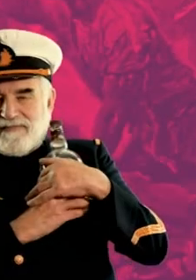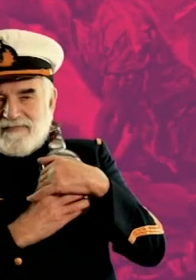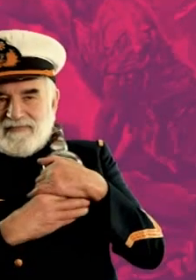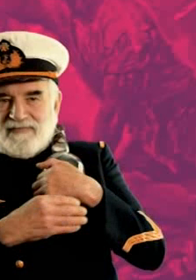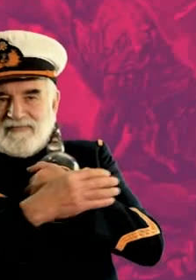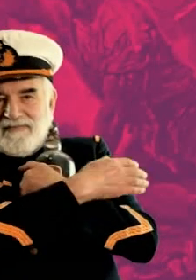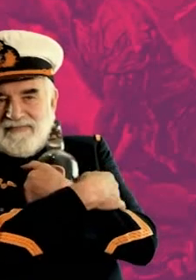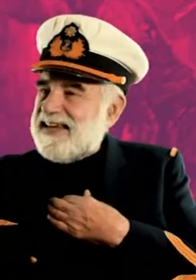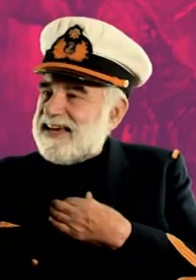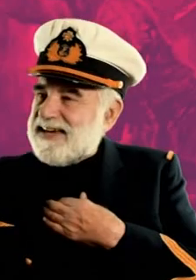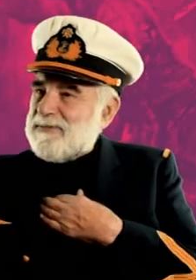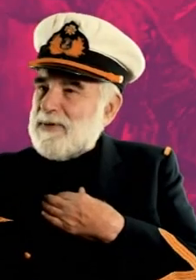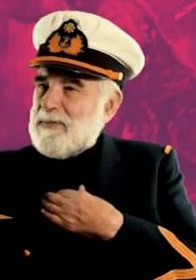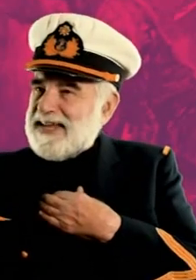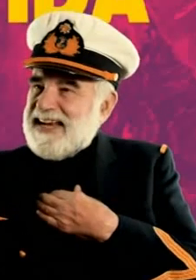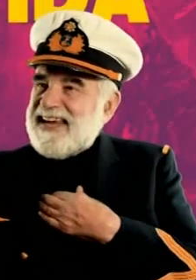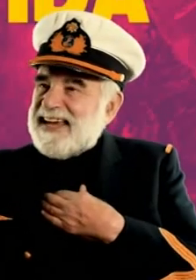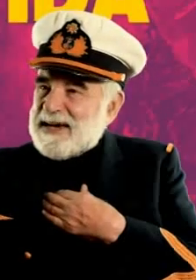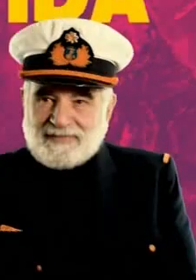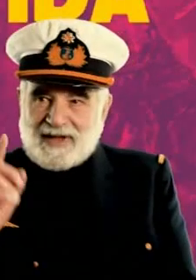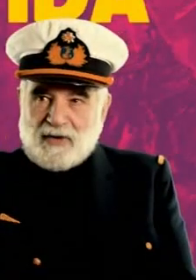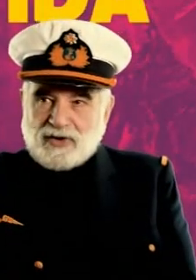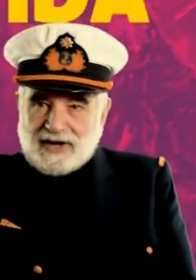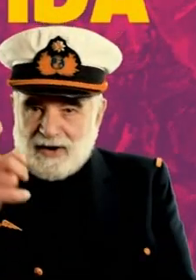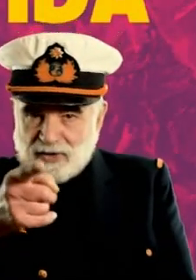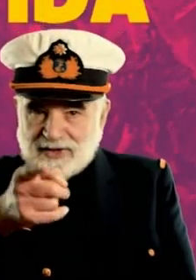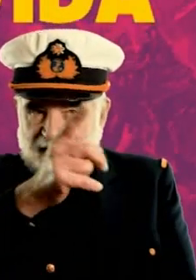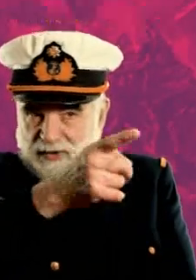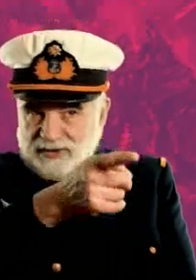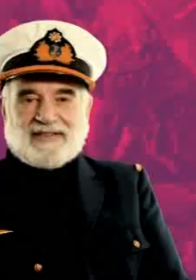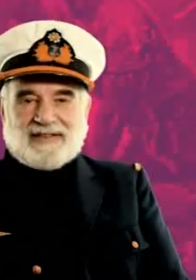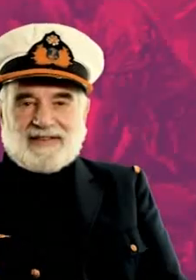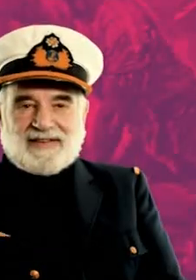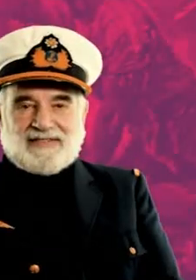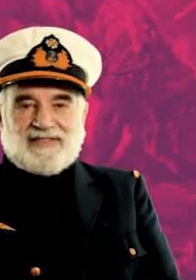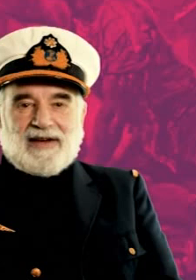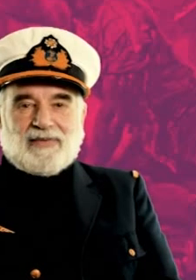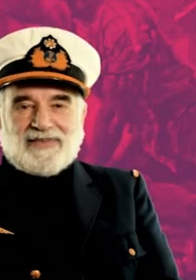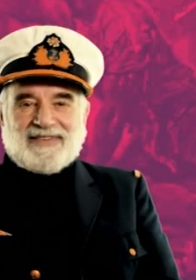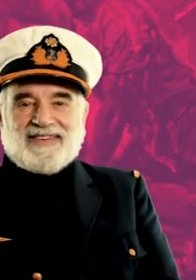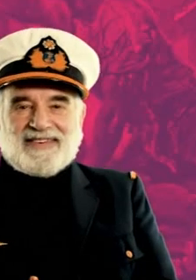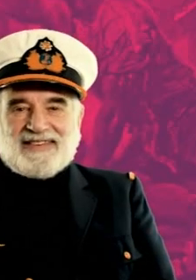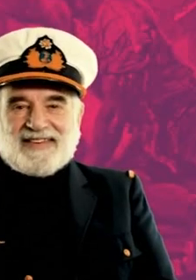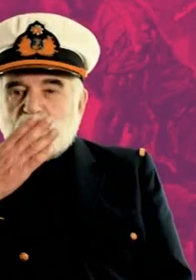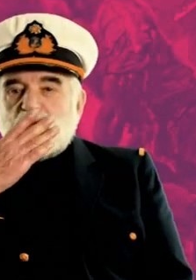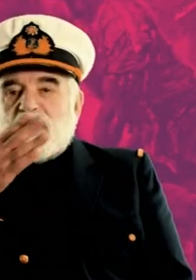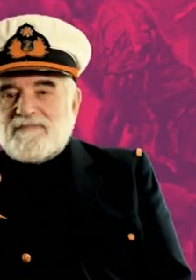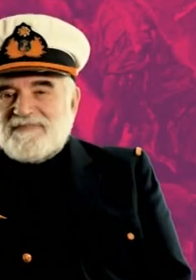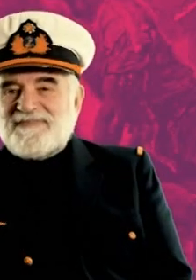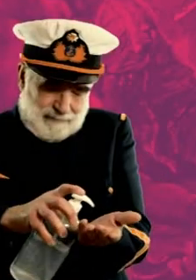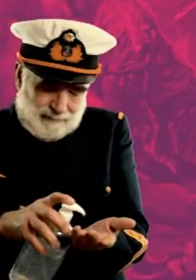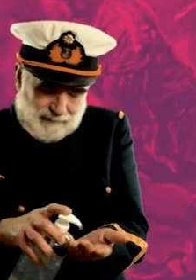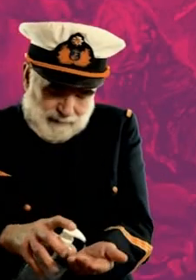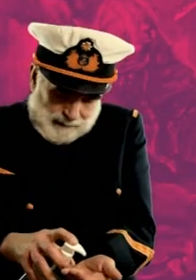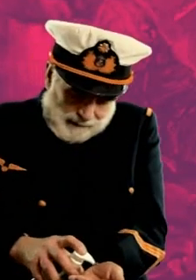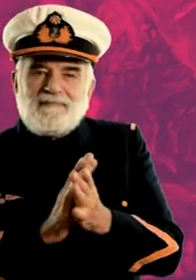Vayamos comprando pop para ver quién se jacta de esta movida, si el gobierno anterior o este. Y para terminar, también surgió la idea de hacer un monumento